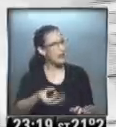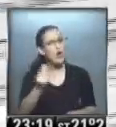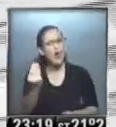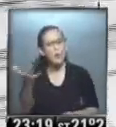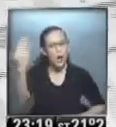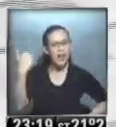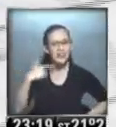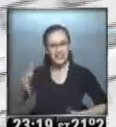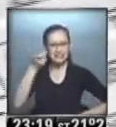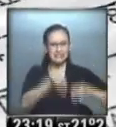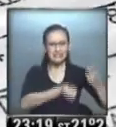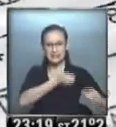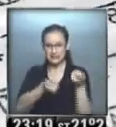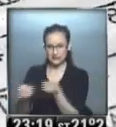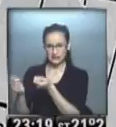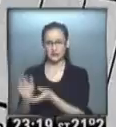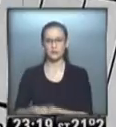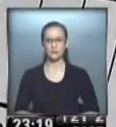Estado.